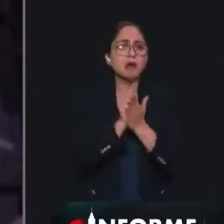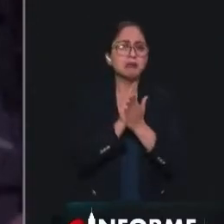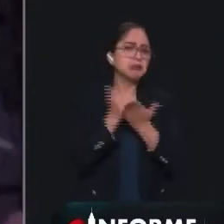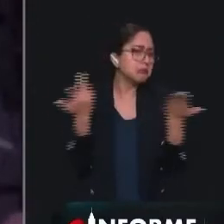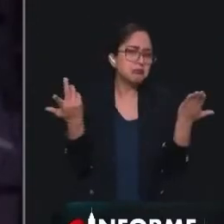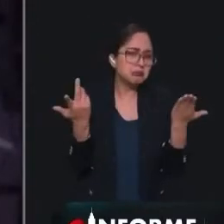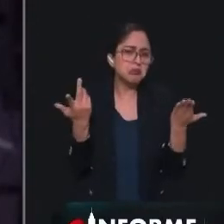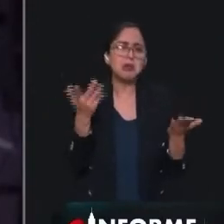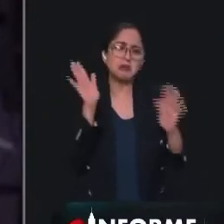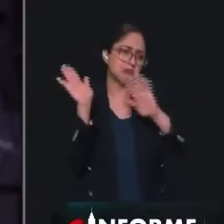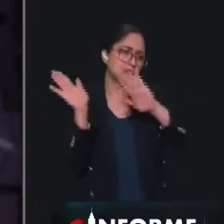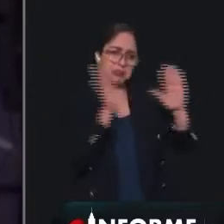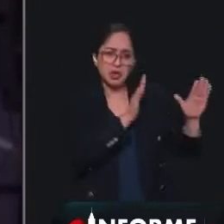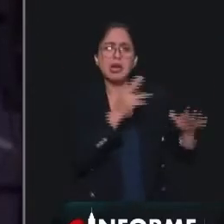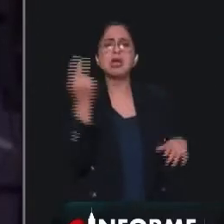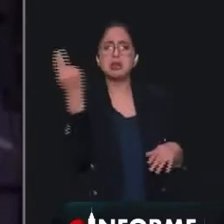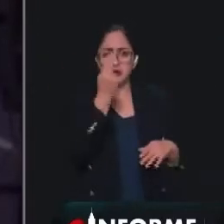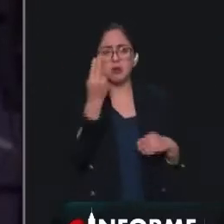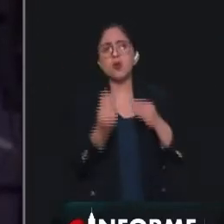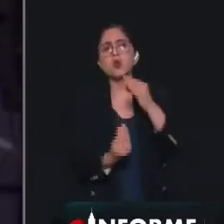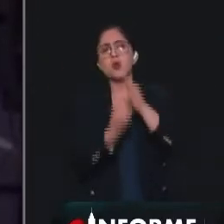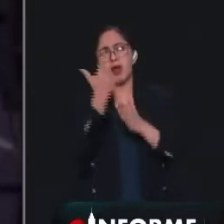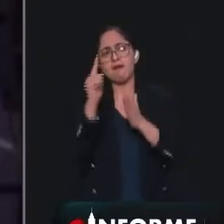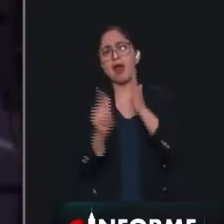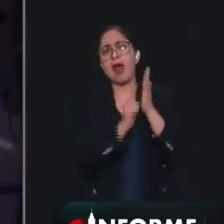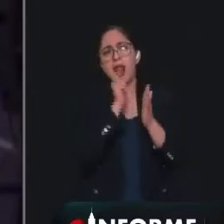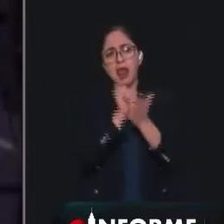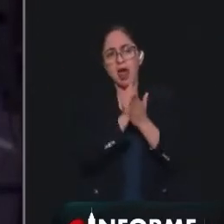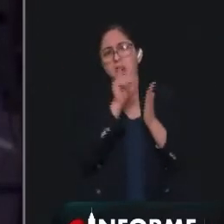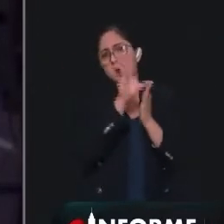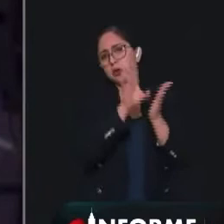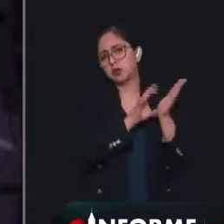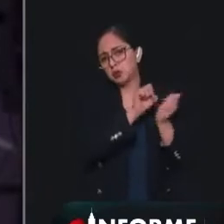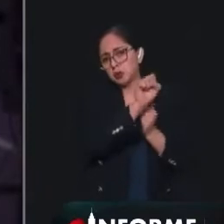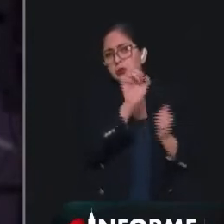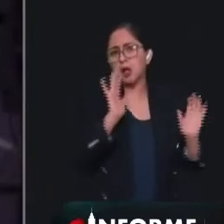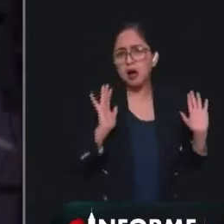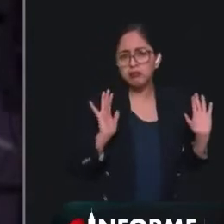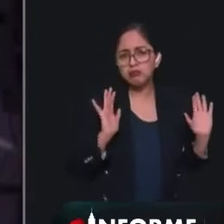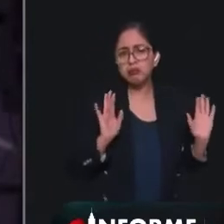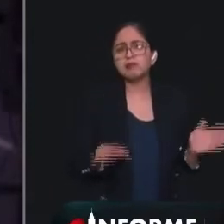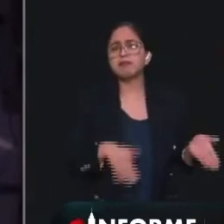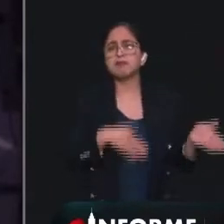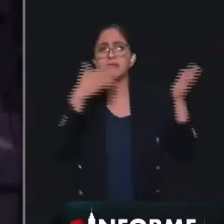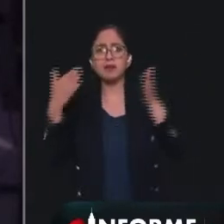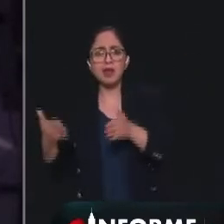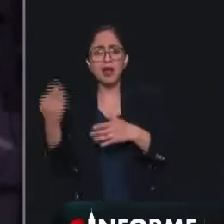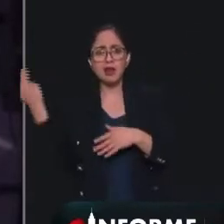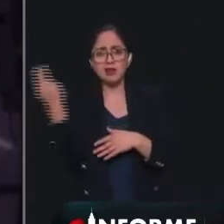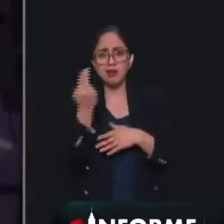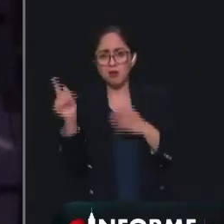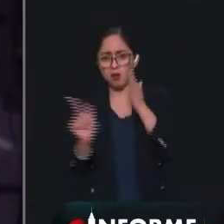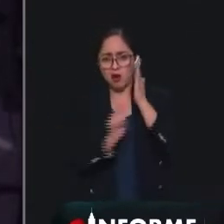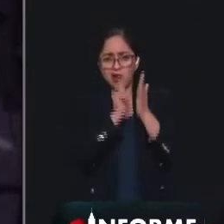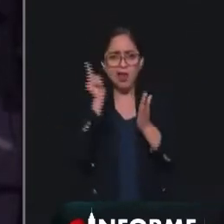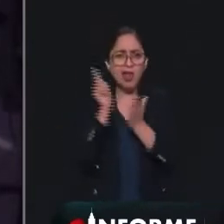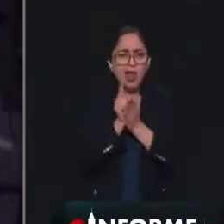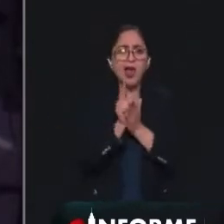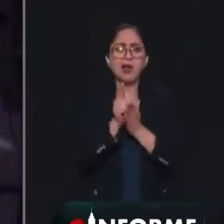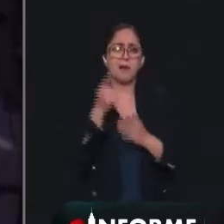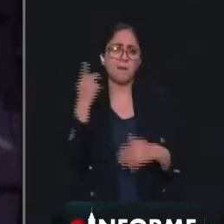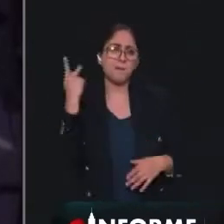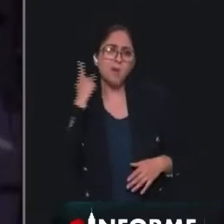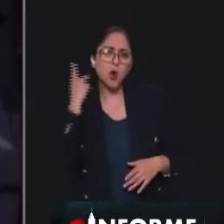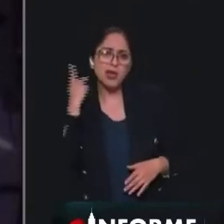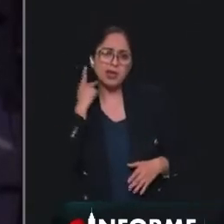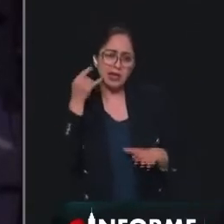constitucional. 1. 2. Hay que hacer una reforma jurídica a fondo. Y 3, hay que hacer una